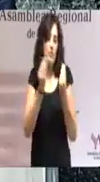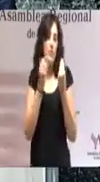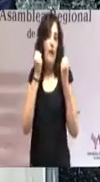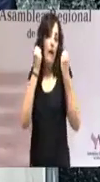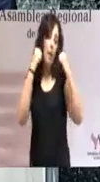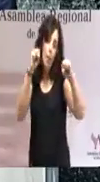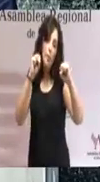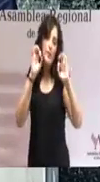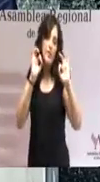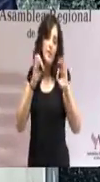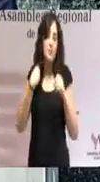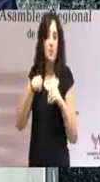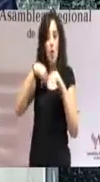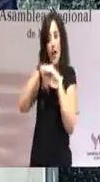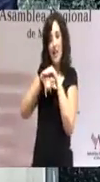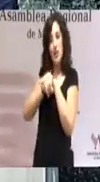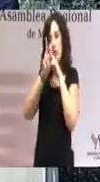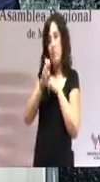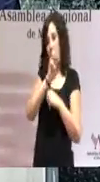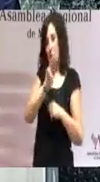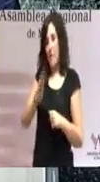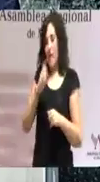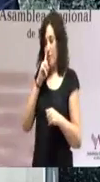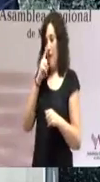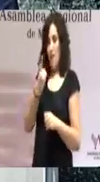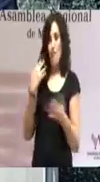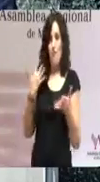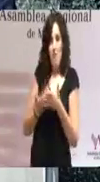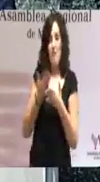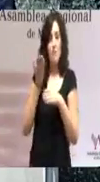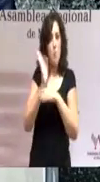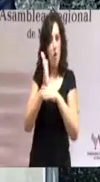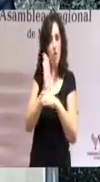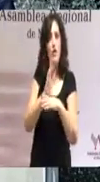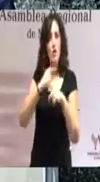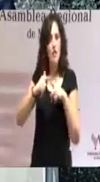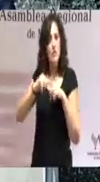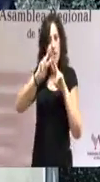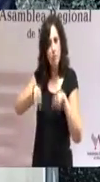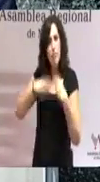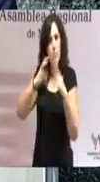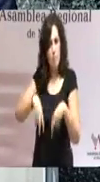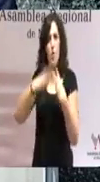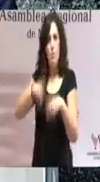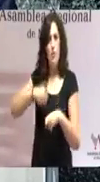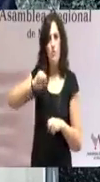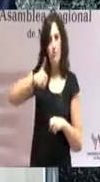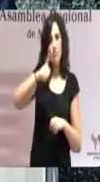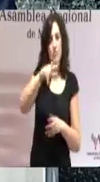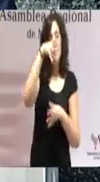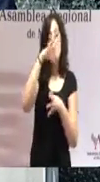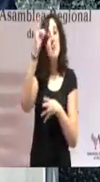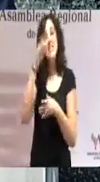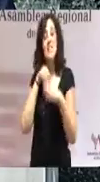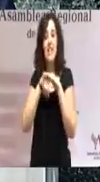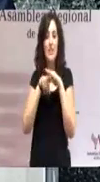regional, del año de gestión del Partido Popular, de las mociones y los impulsos que ha aprobado este Parlamento y de la gestión política